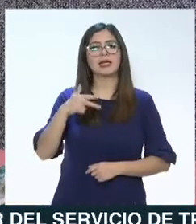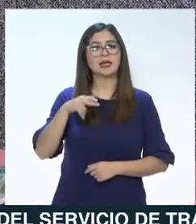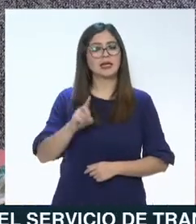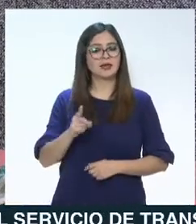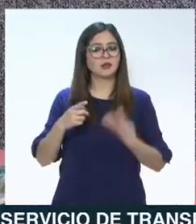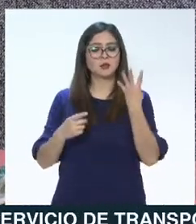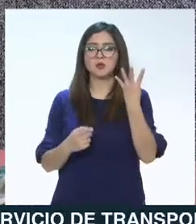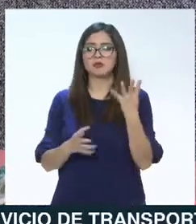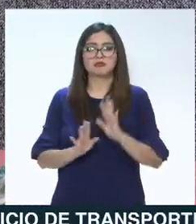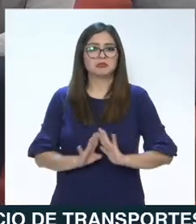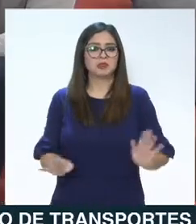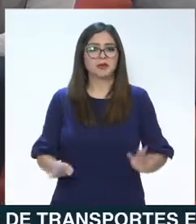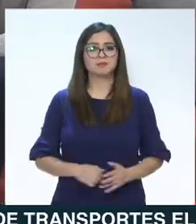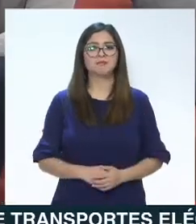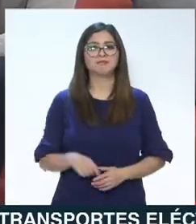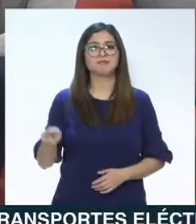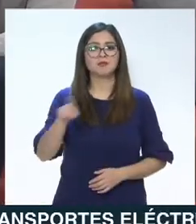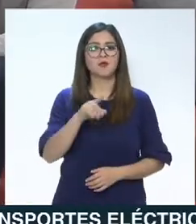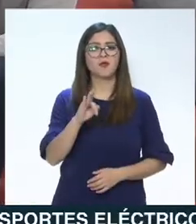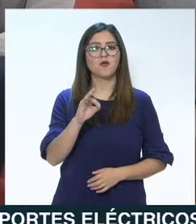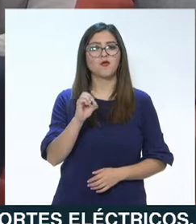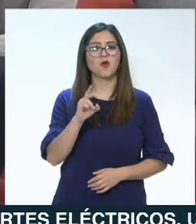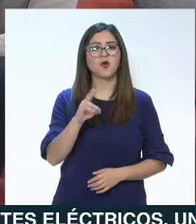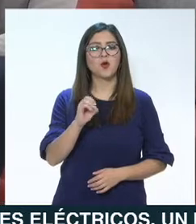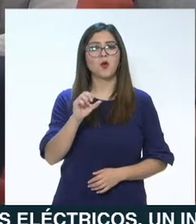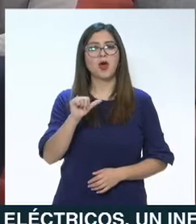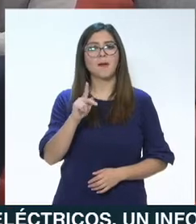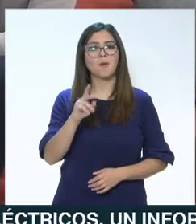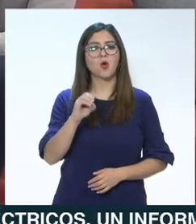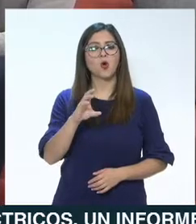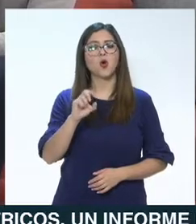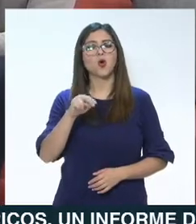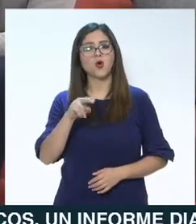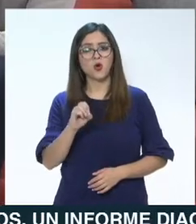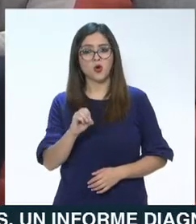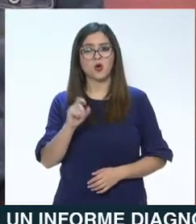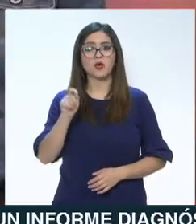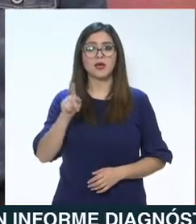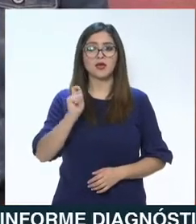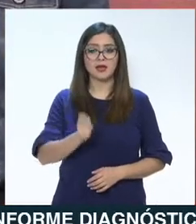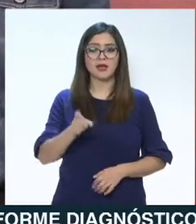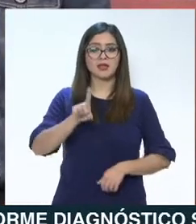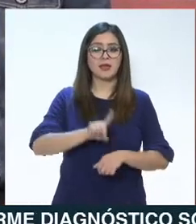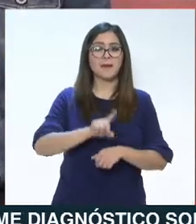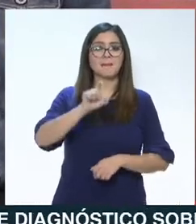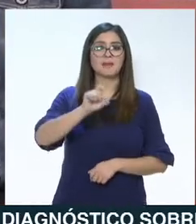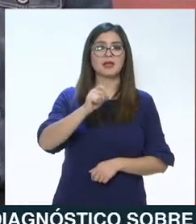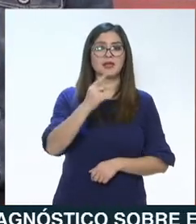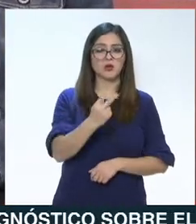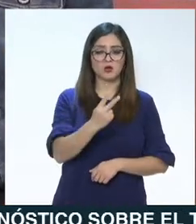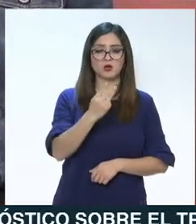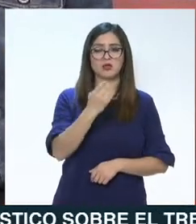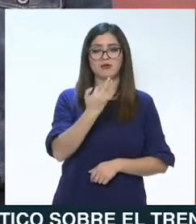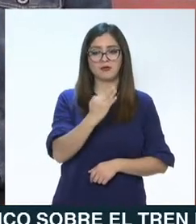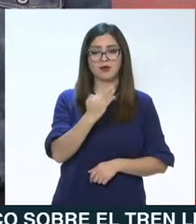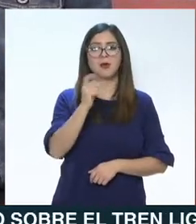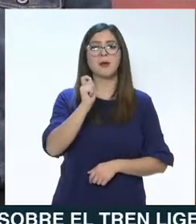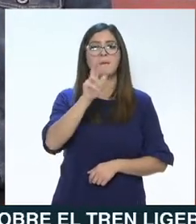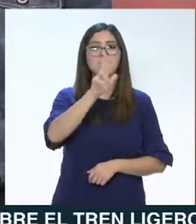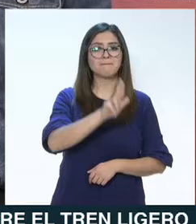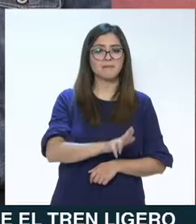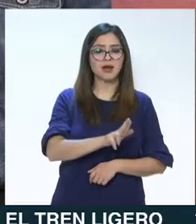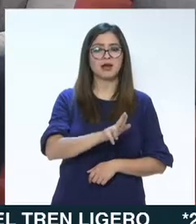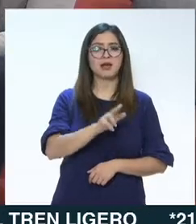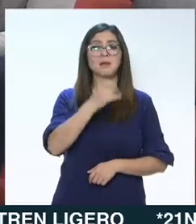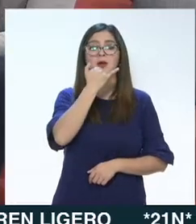y pues ese Perfecto, en el es- foro ¿A Poco No? A partir del 23 de enero. Les agradecemos 22. muchísimo. 22 de enero. Son martes y miércoles. Muy bien, 22